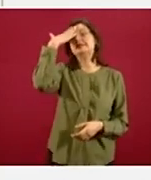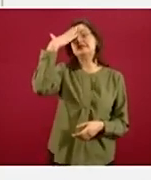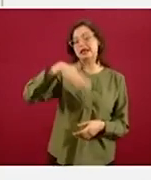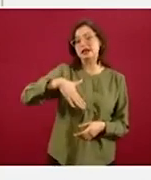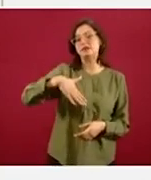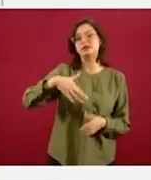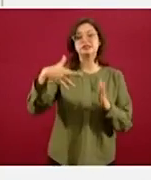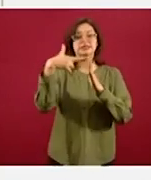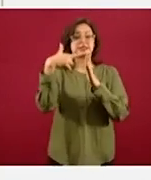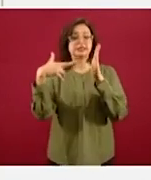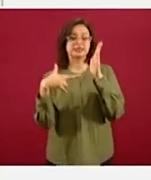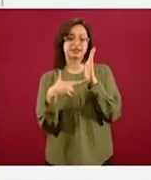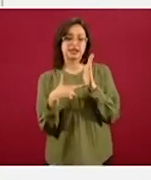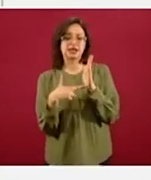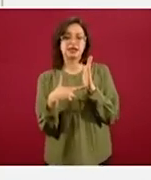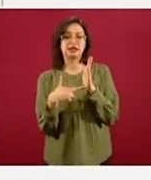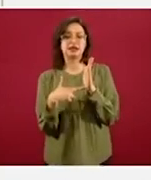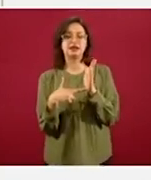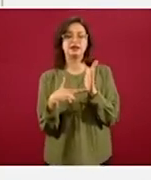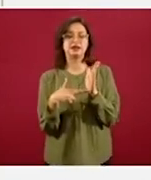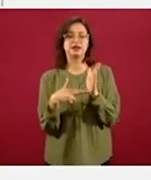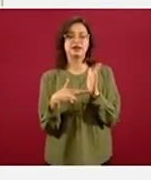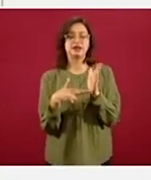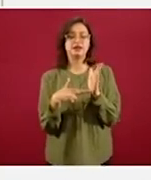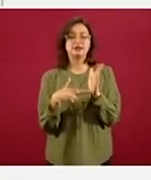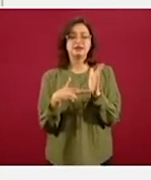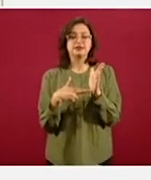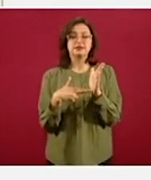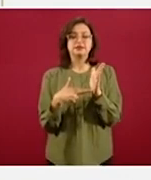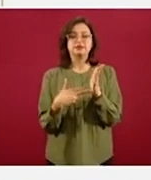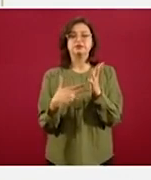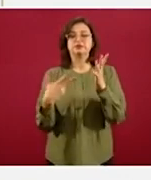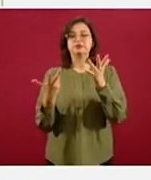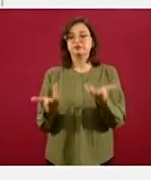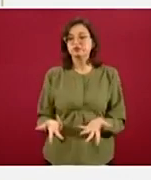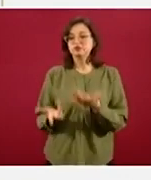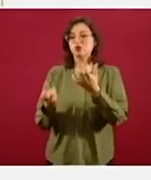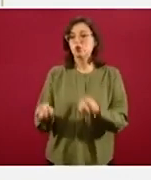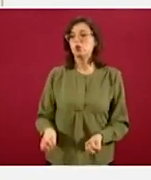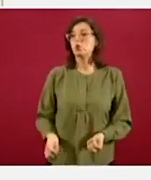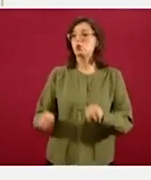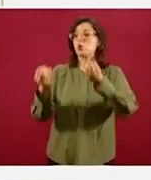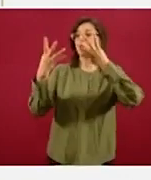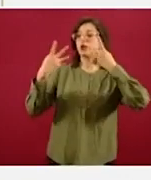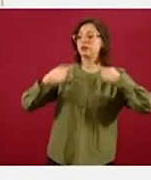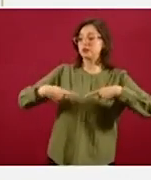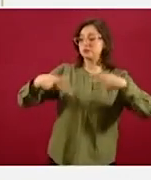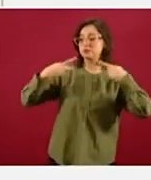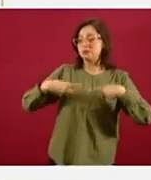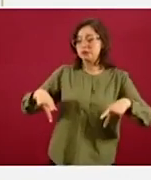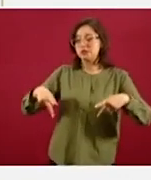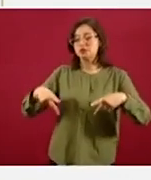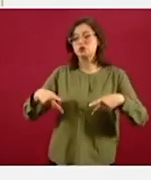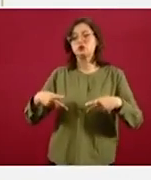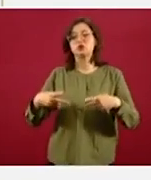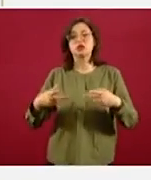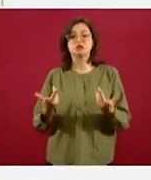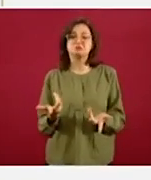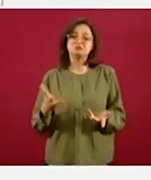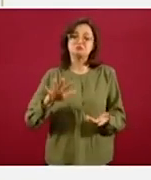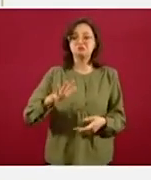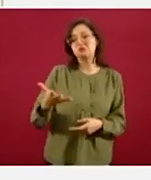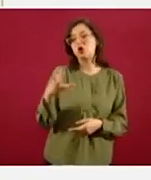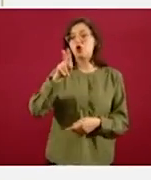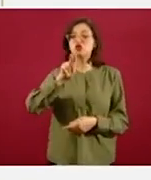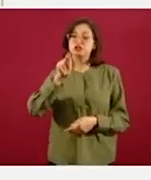que, dependiendo de la población, se puede romper o no, pero es este 80%